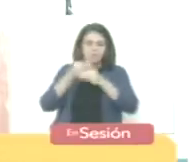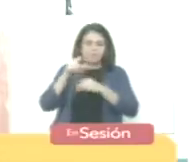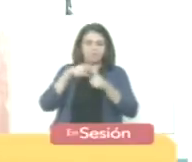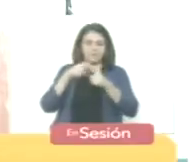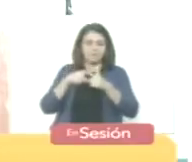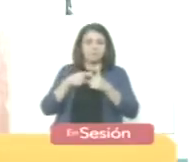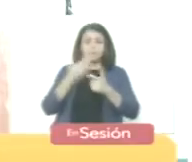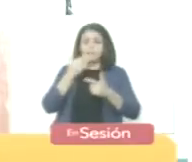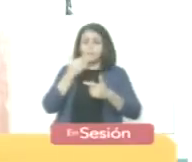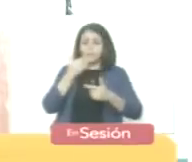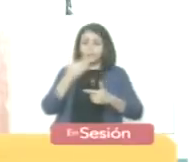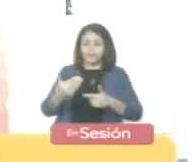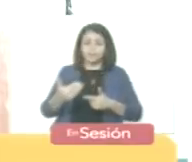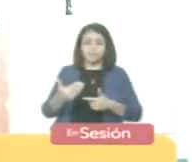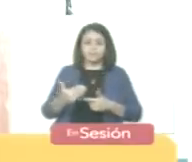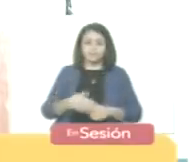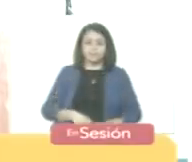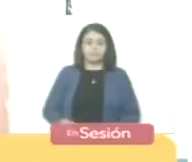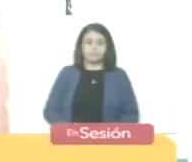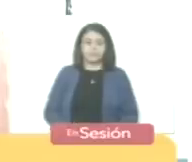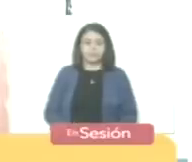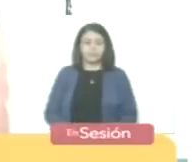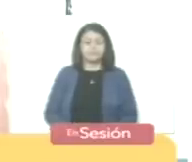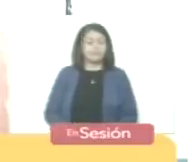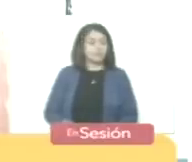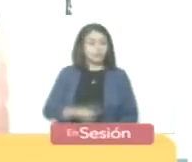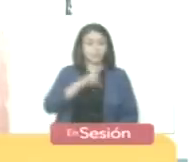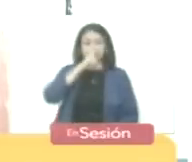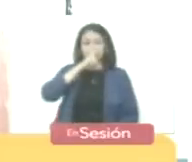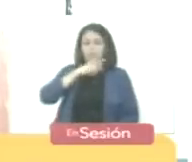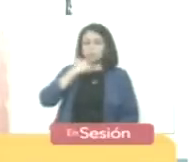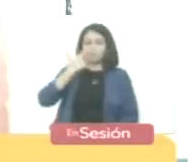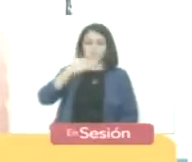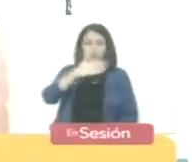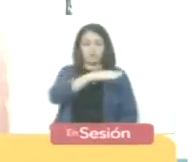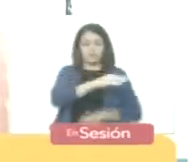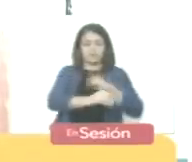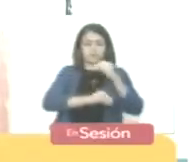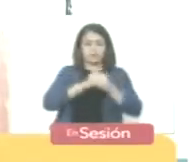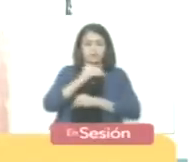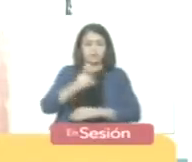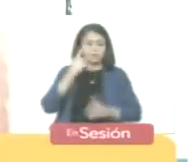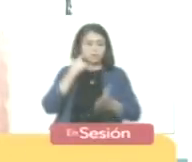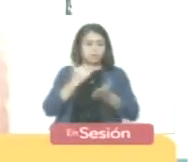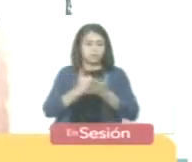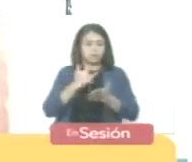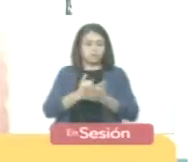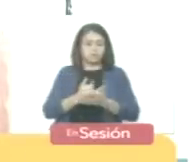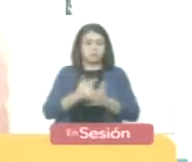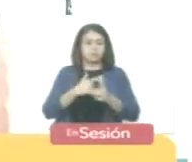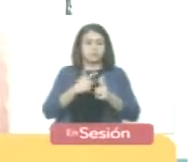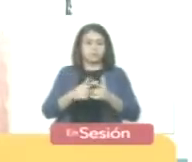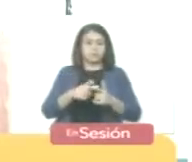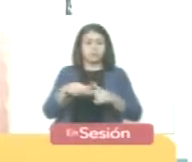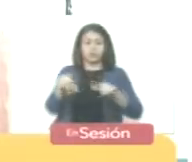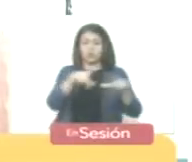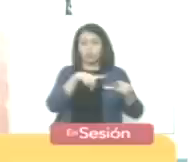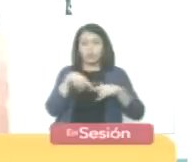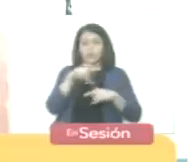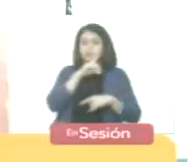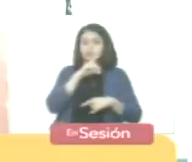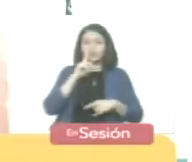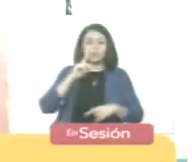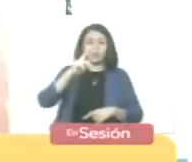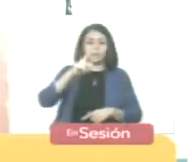para reclamarle al régimen las masacres que se pudo evidenciar en La Peste, sitios como La Peste. Y